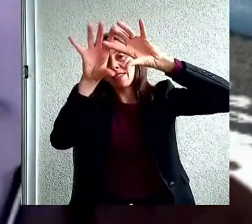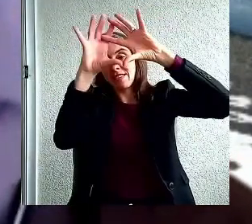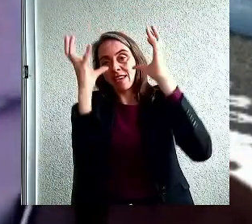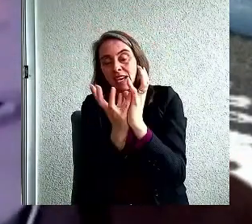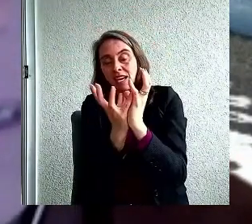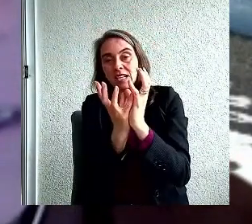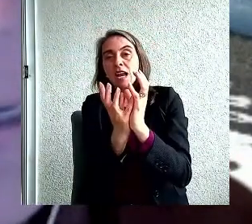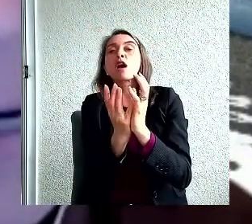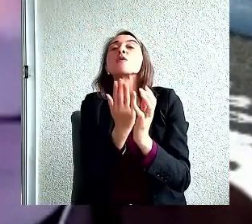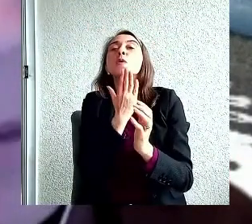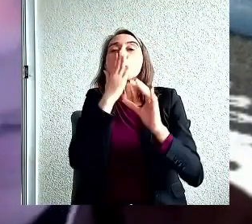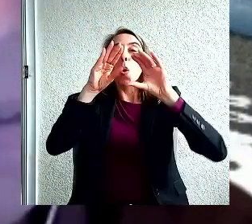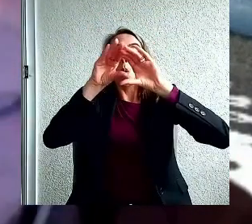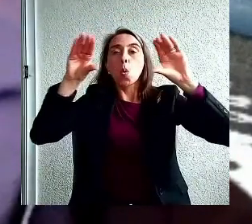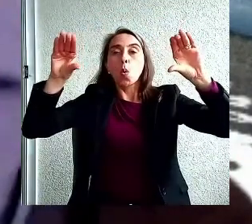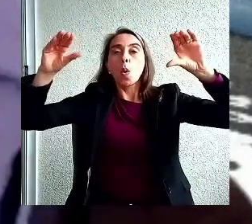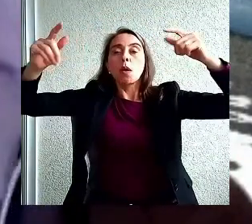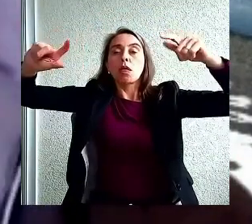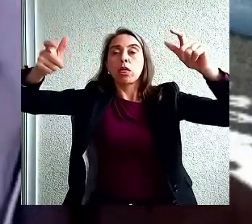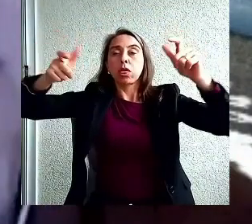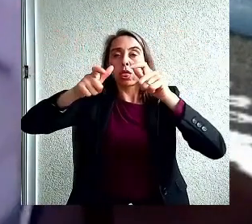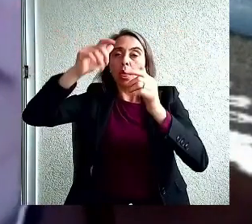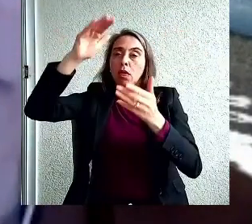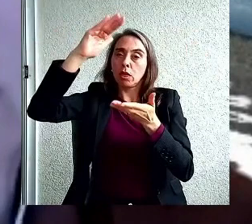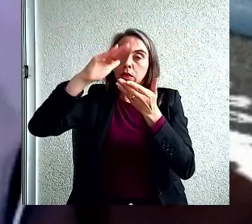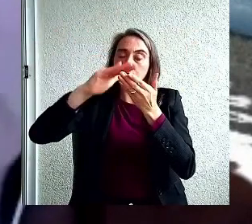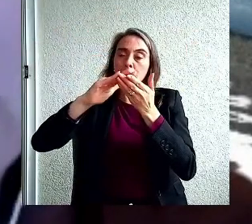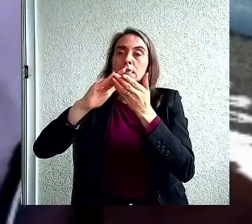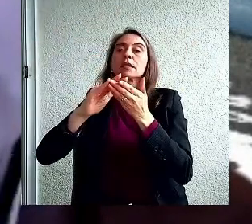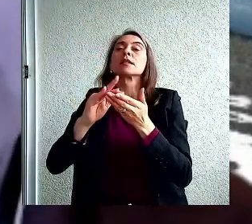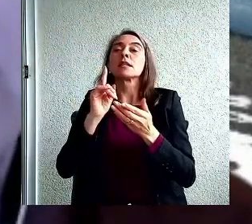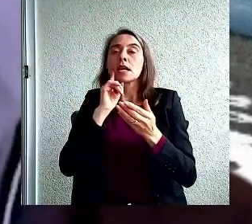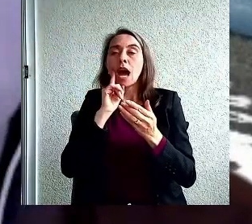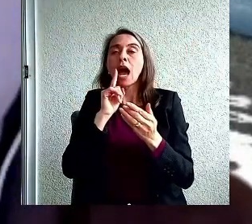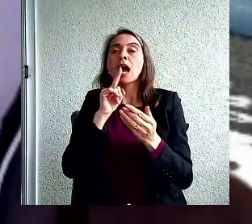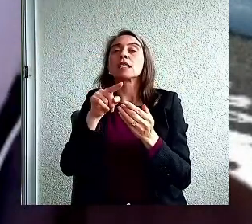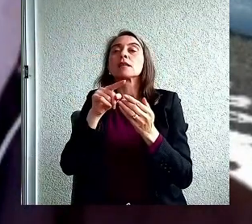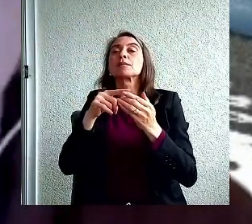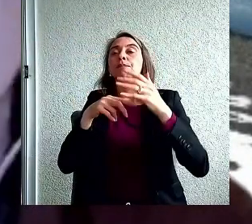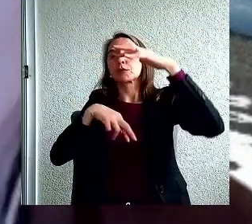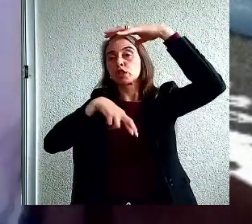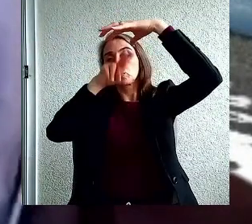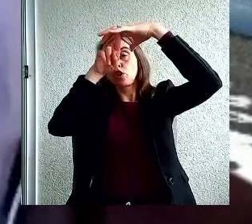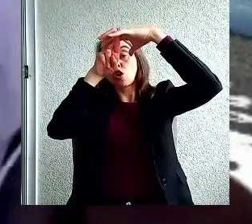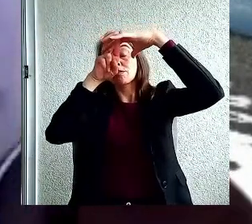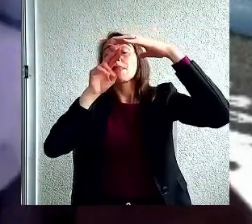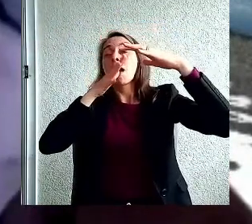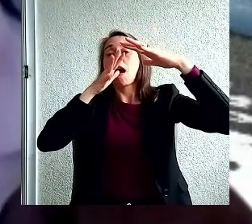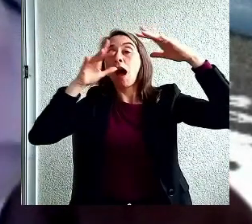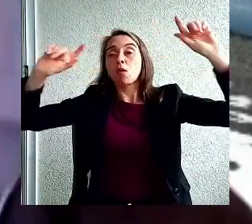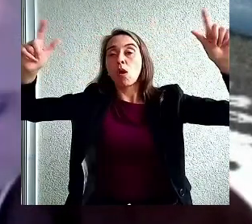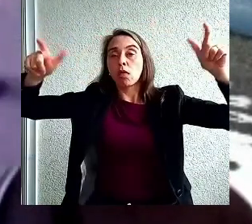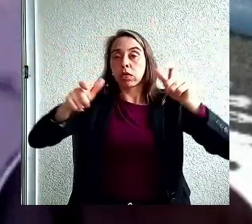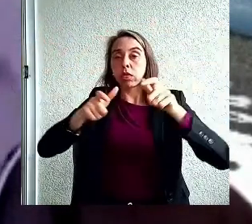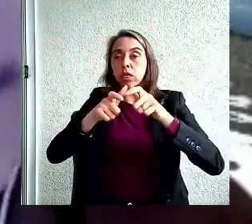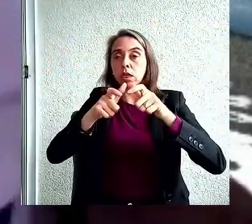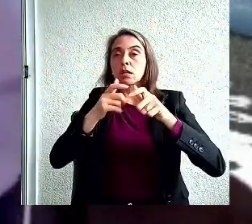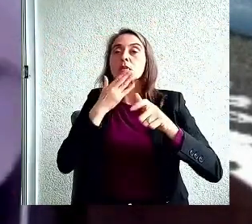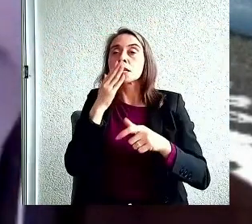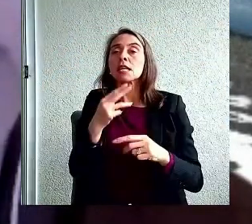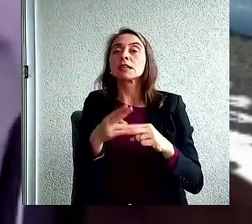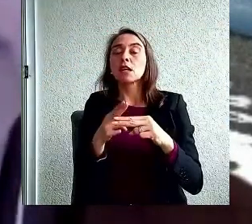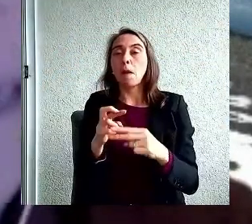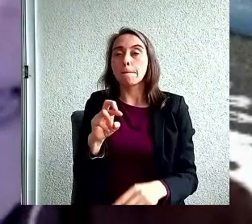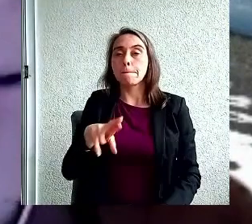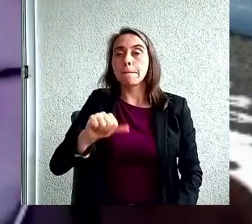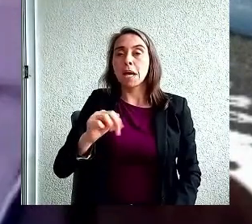eso va a generar que no solamente el permafrost, es decir, el suelo congelado se va a descongelar, generando también